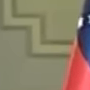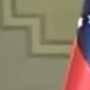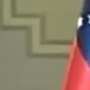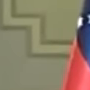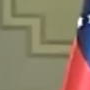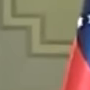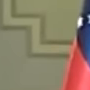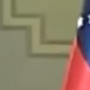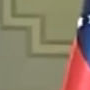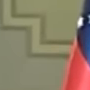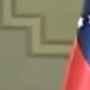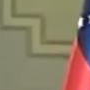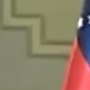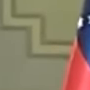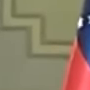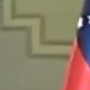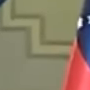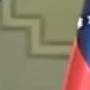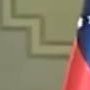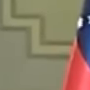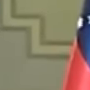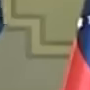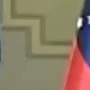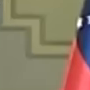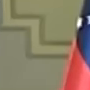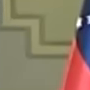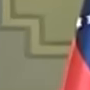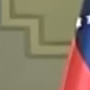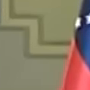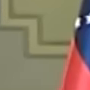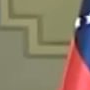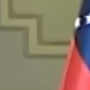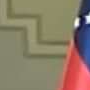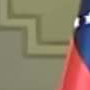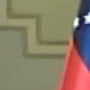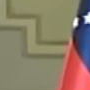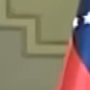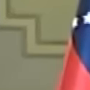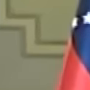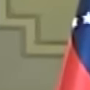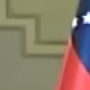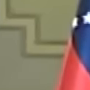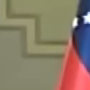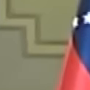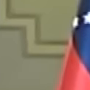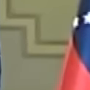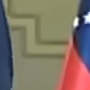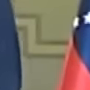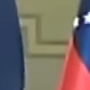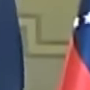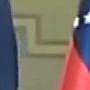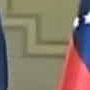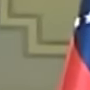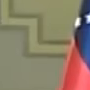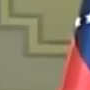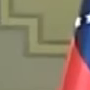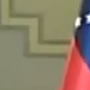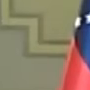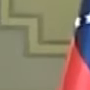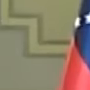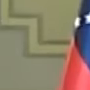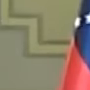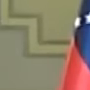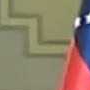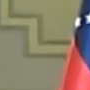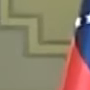el sur del continente debemos destacar que la delegación venezolana que representó al país en esta edición de los Juegos Panamericanos estuvo conformado por